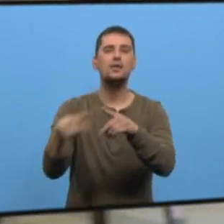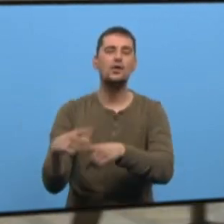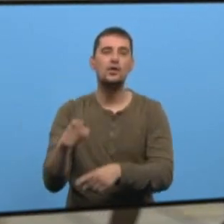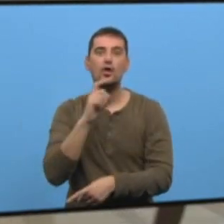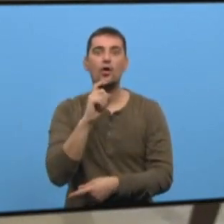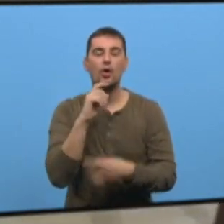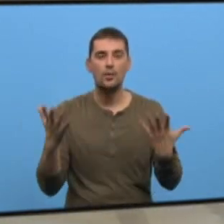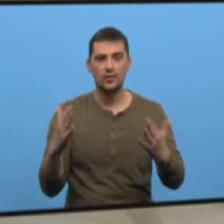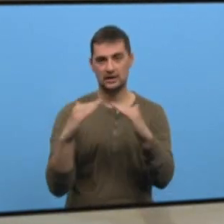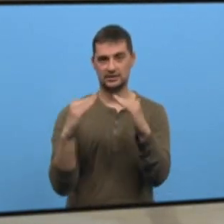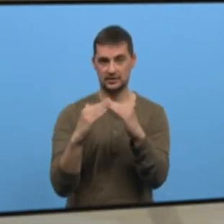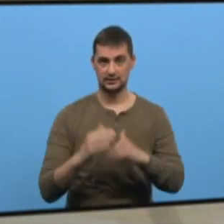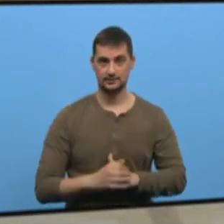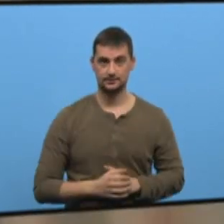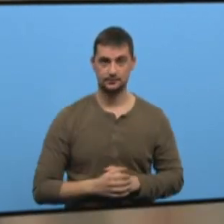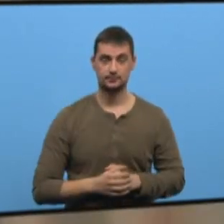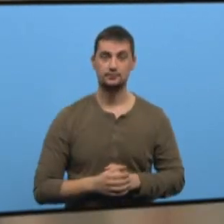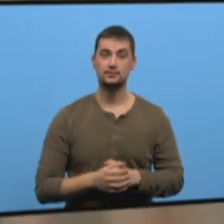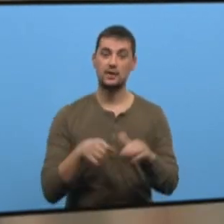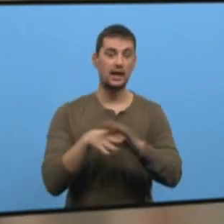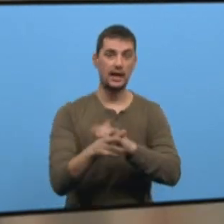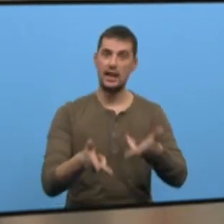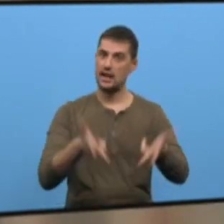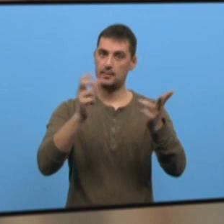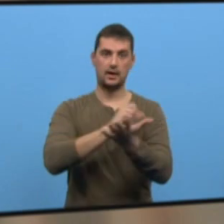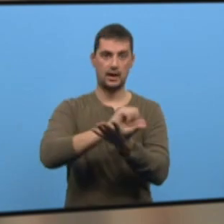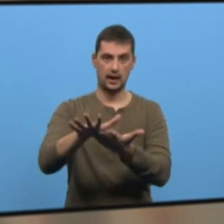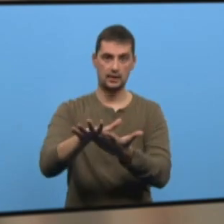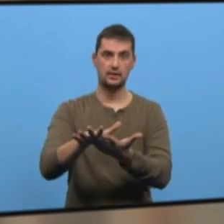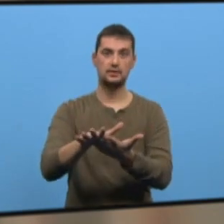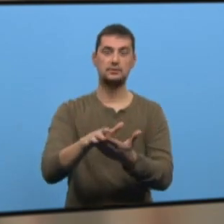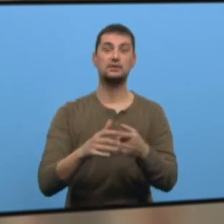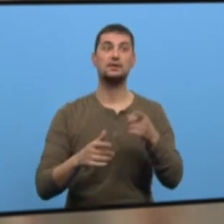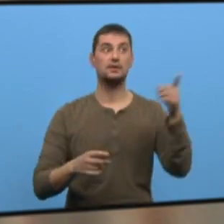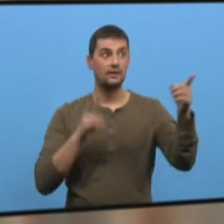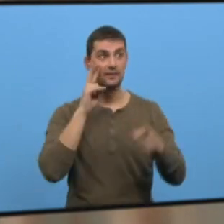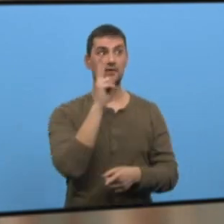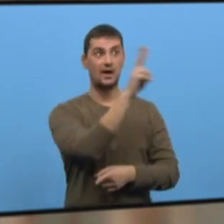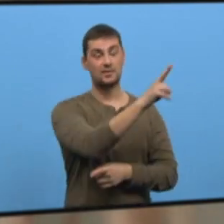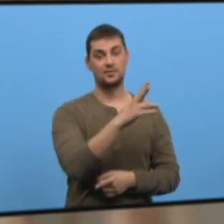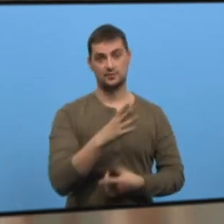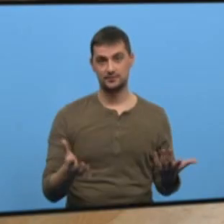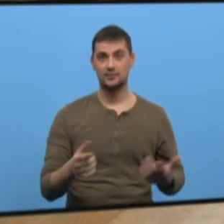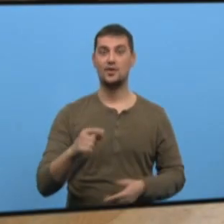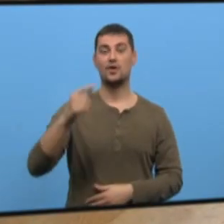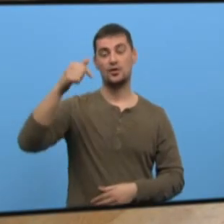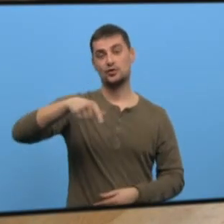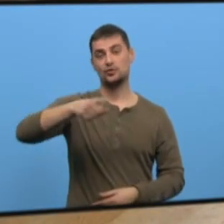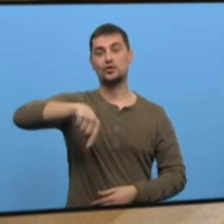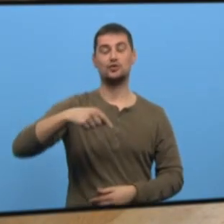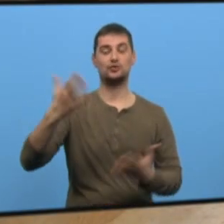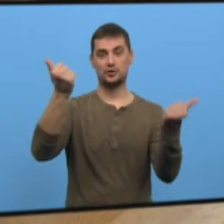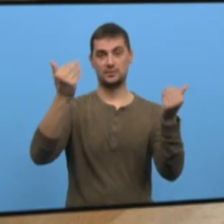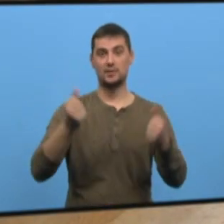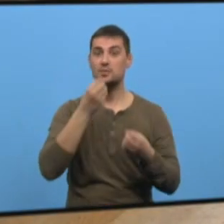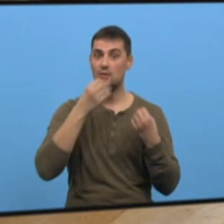tes nas casas entrada libre grat imes de esta mostra quedan bu fin de semana